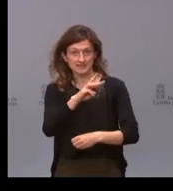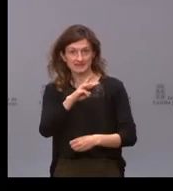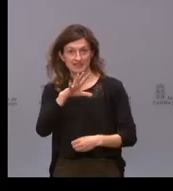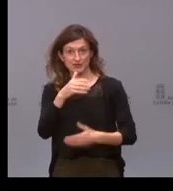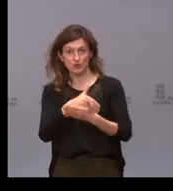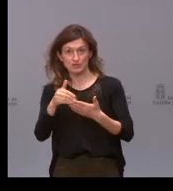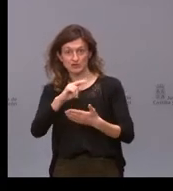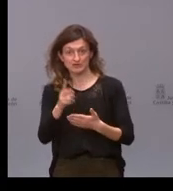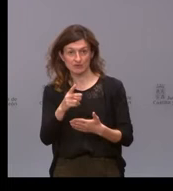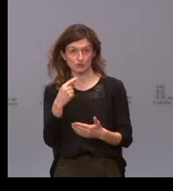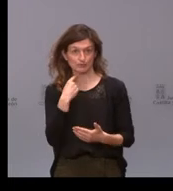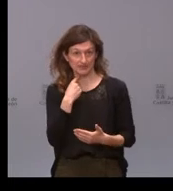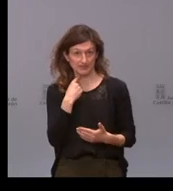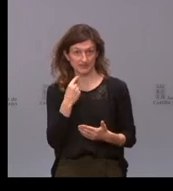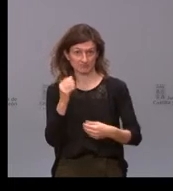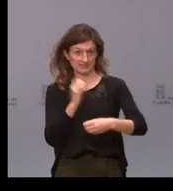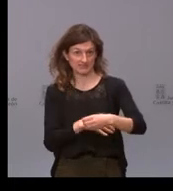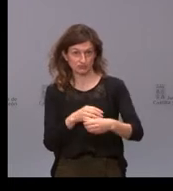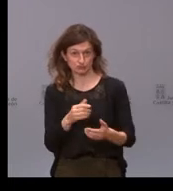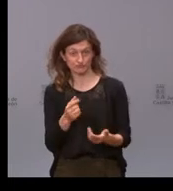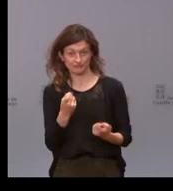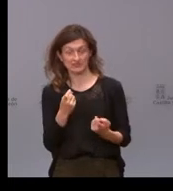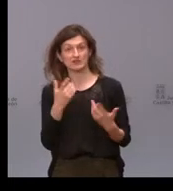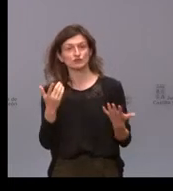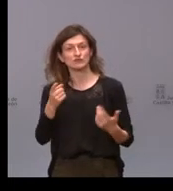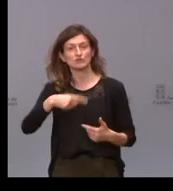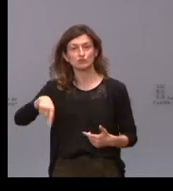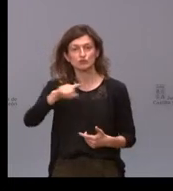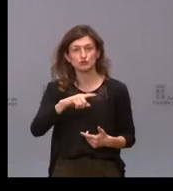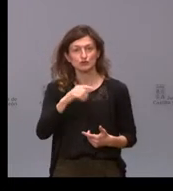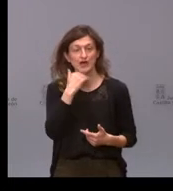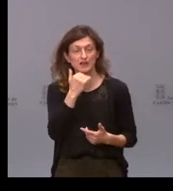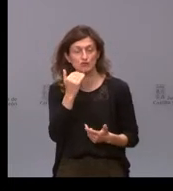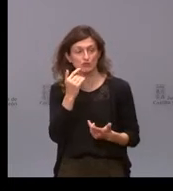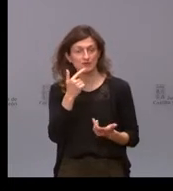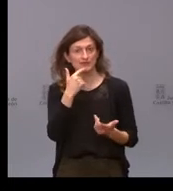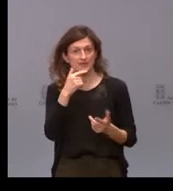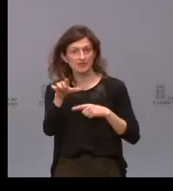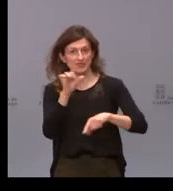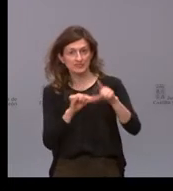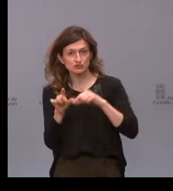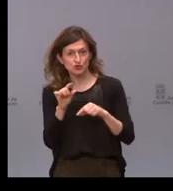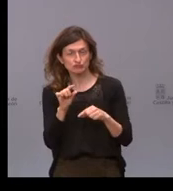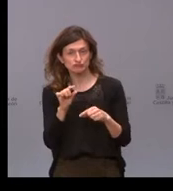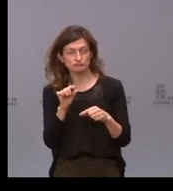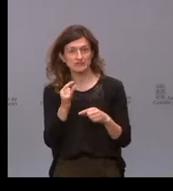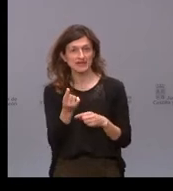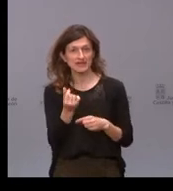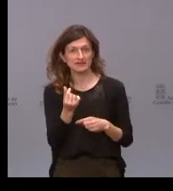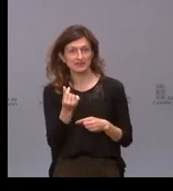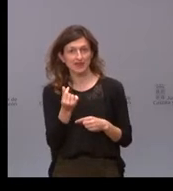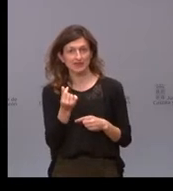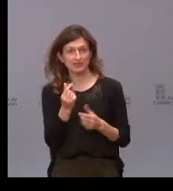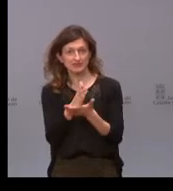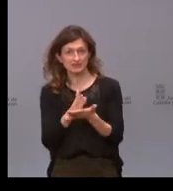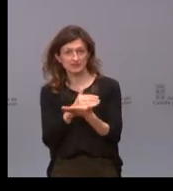millones al año si bueno pues están pendientes de recibir ya cuál es la cantidad que recibirá la comunidad